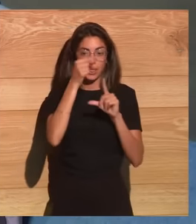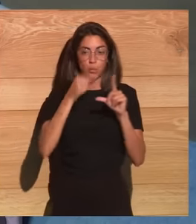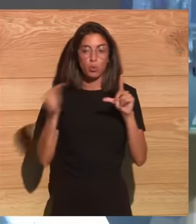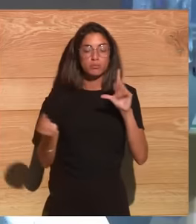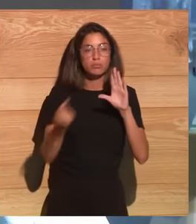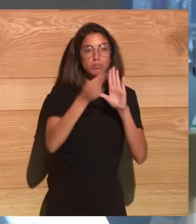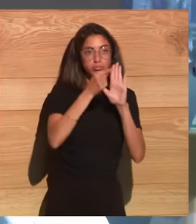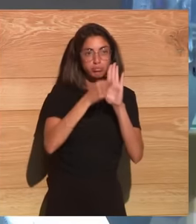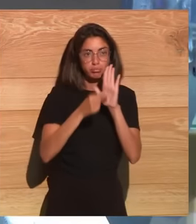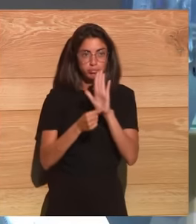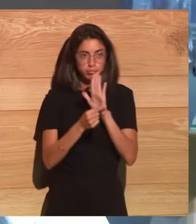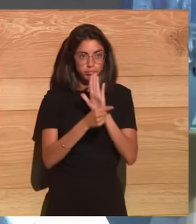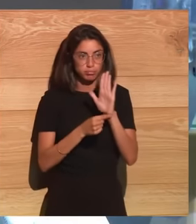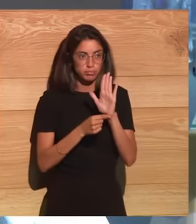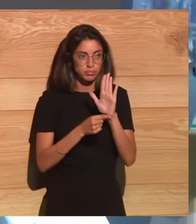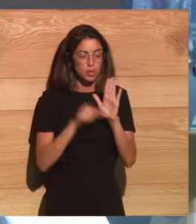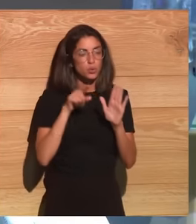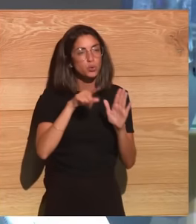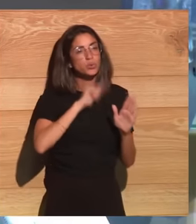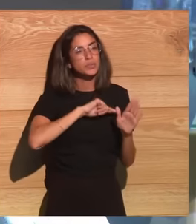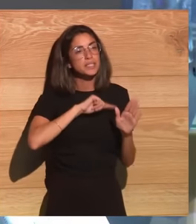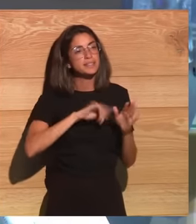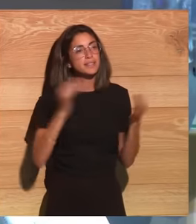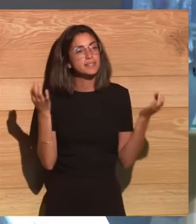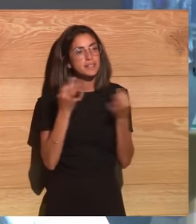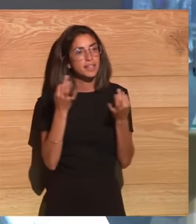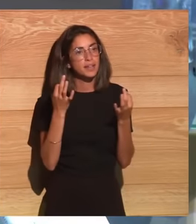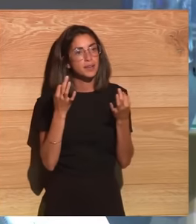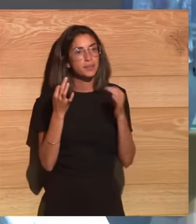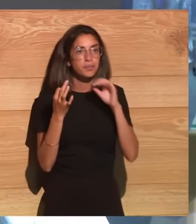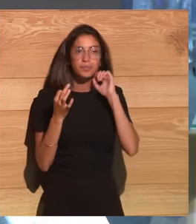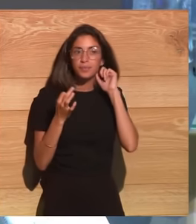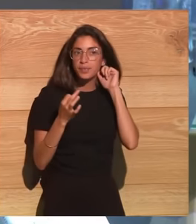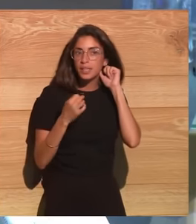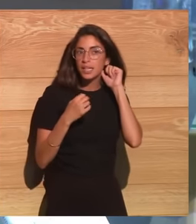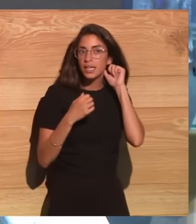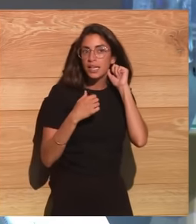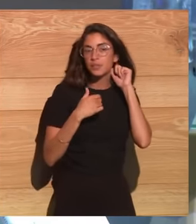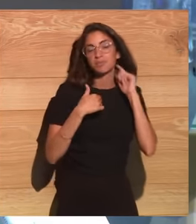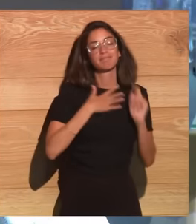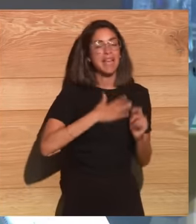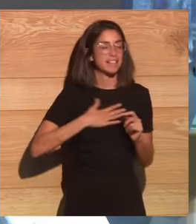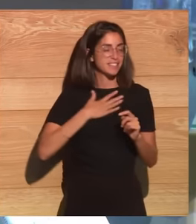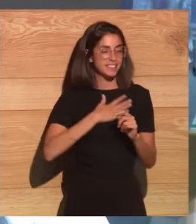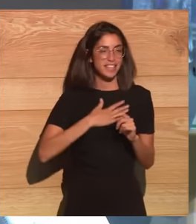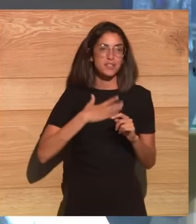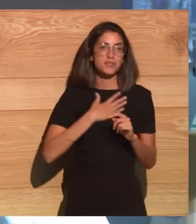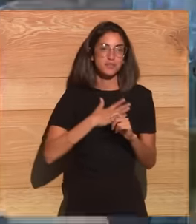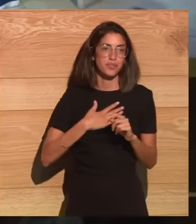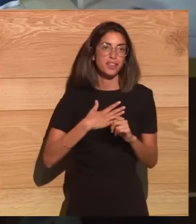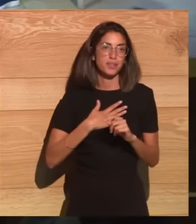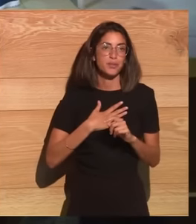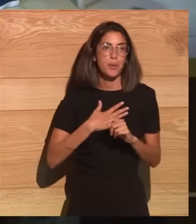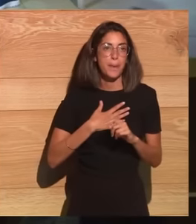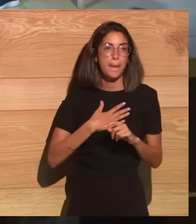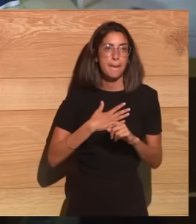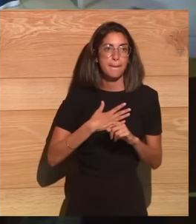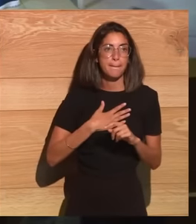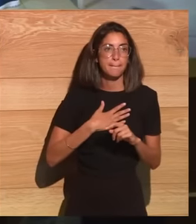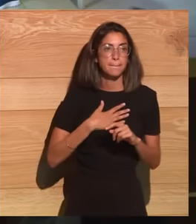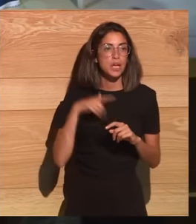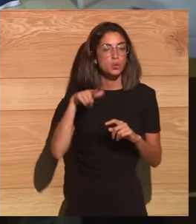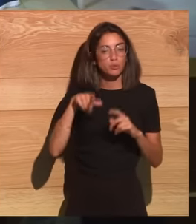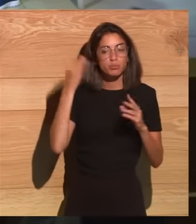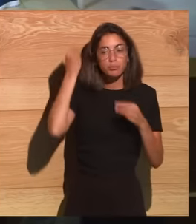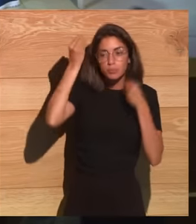¿eh? ya. Vale. ¿Qué se siente, Rodrigo? Una gran satisfacción, Juan, gracias por preguntar. ¿Has planteado de